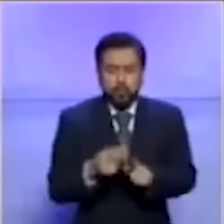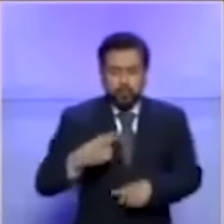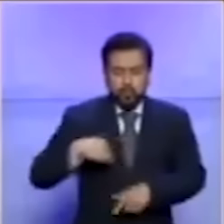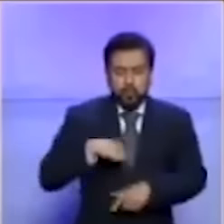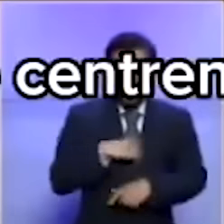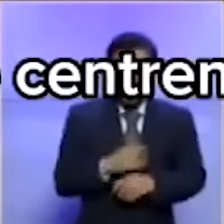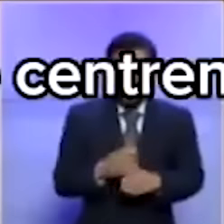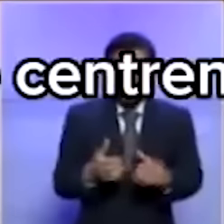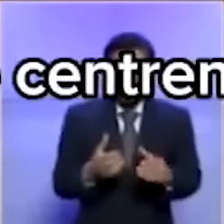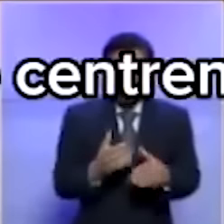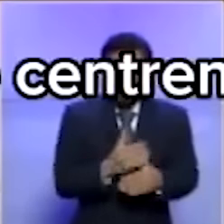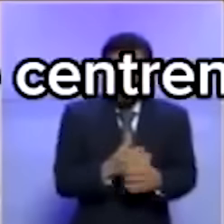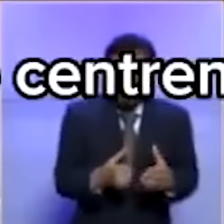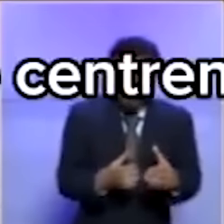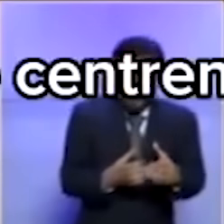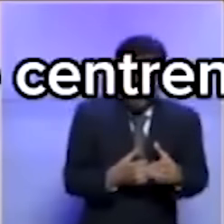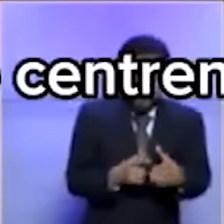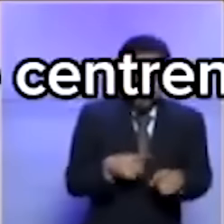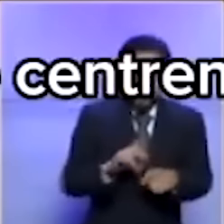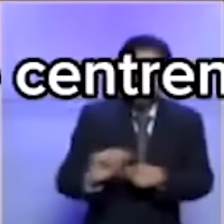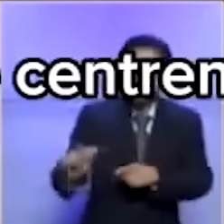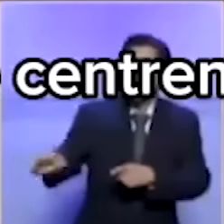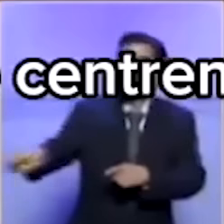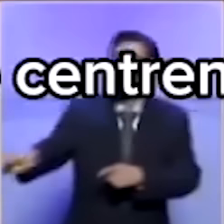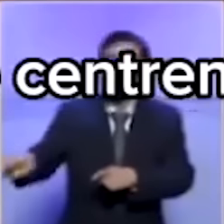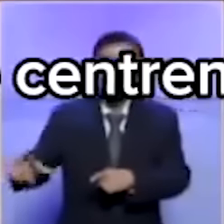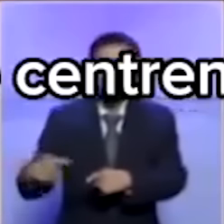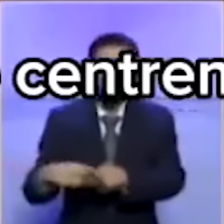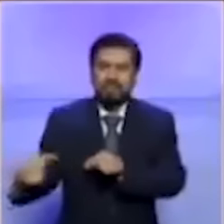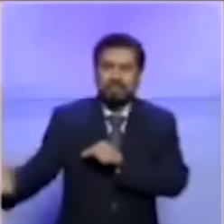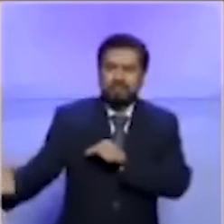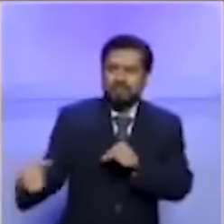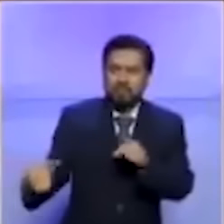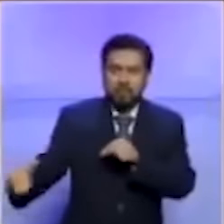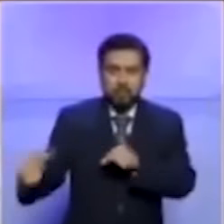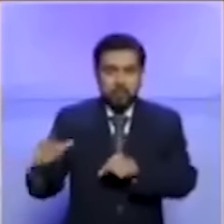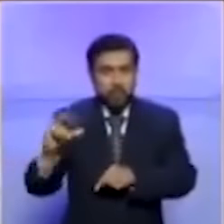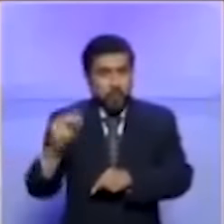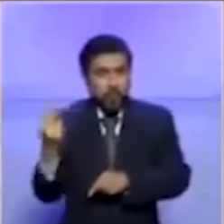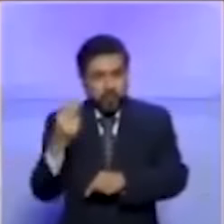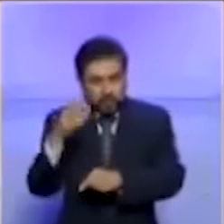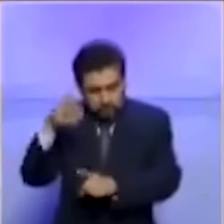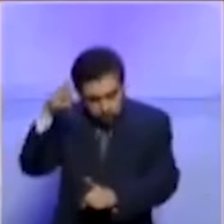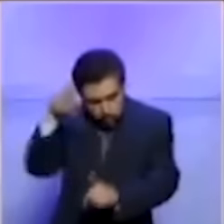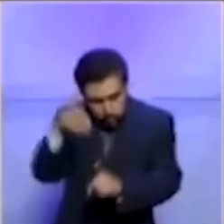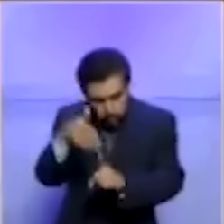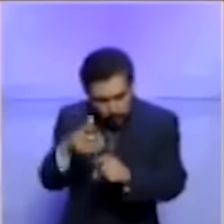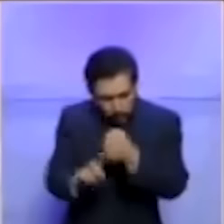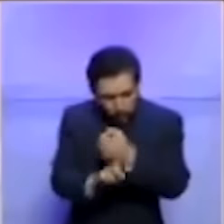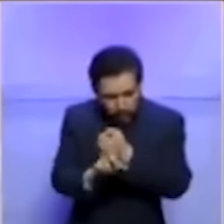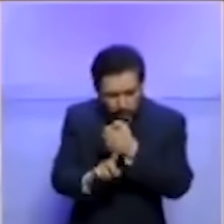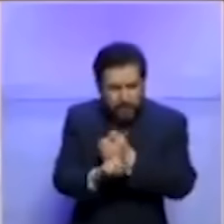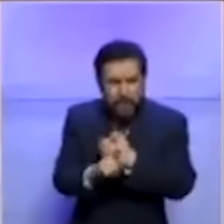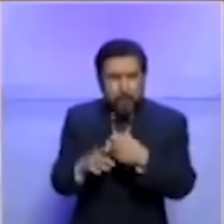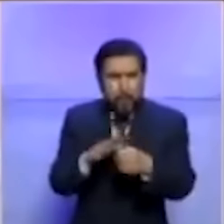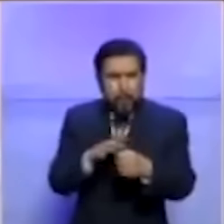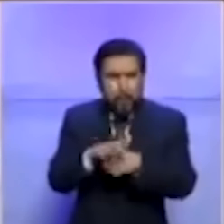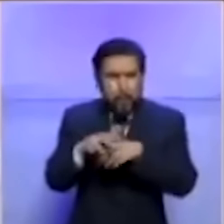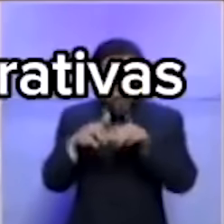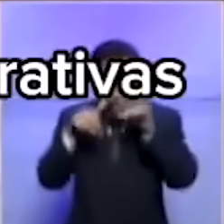ellos es necesario que las intenciones de reforma se centren en el núcleo de los problemas que requieren ser